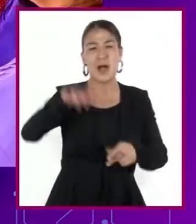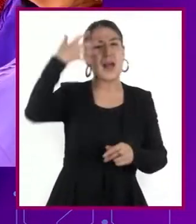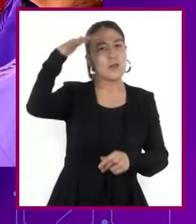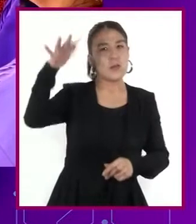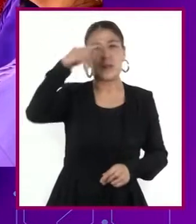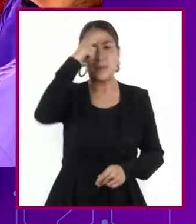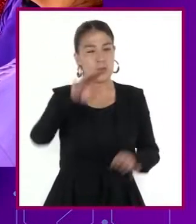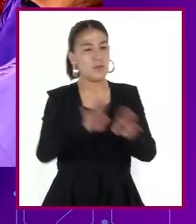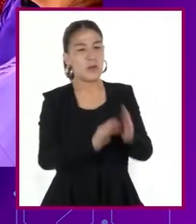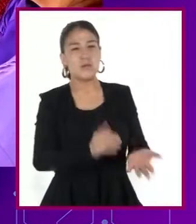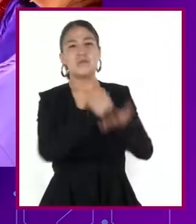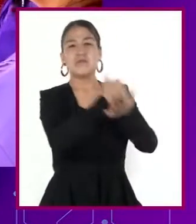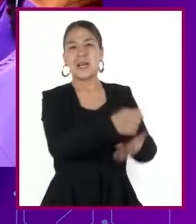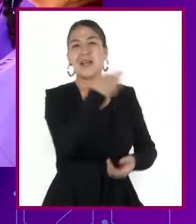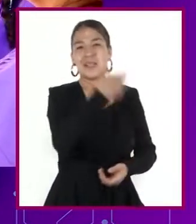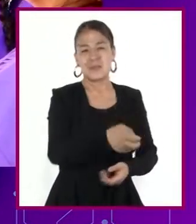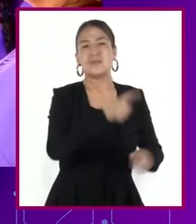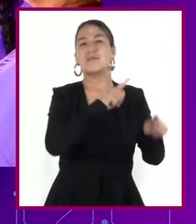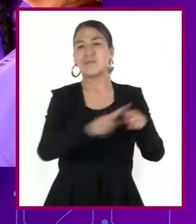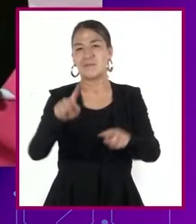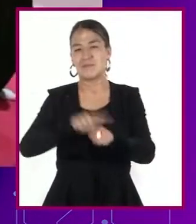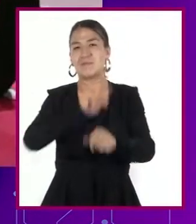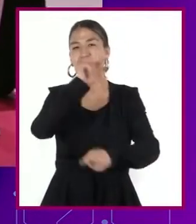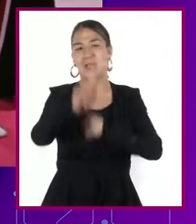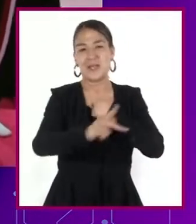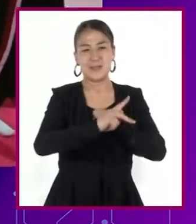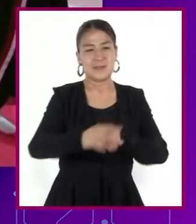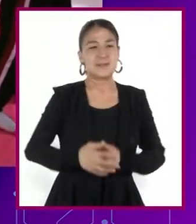puedan satisfacer realmente en todos los países.